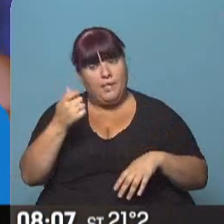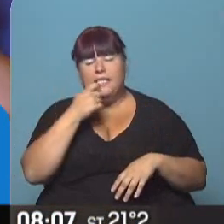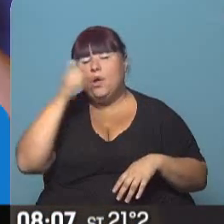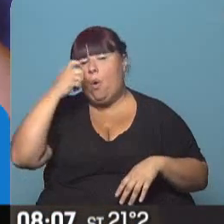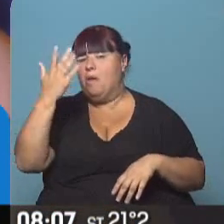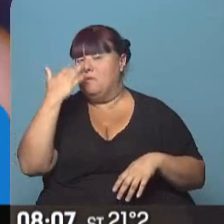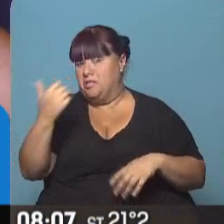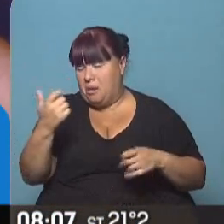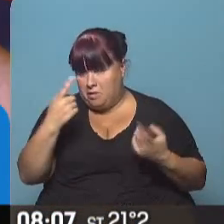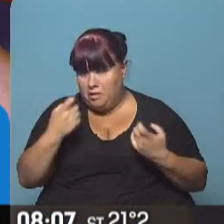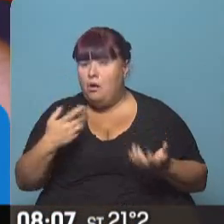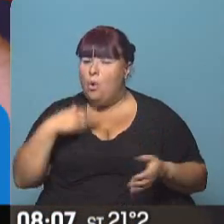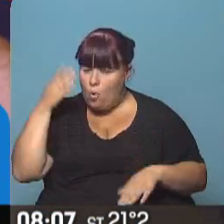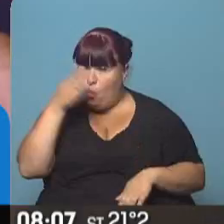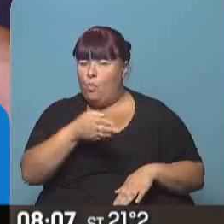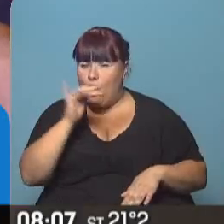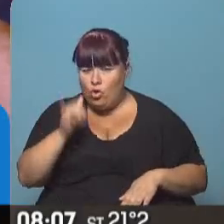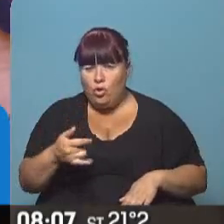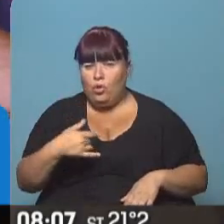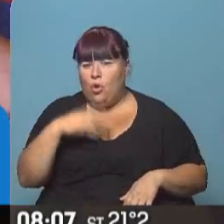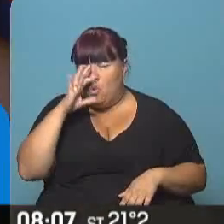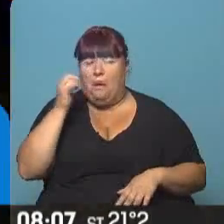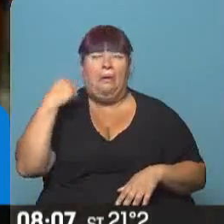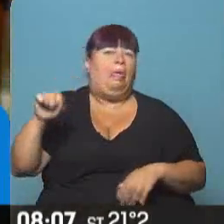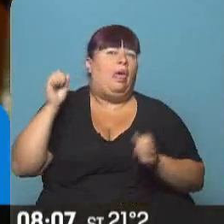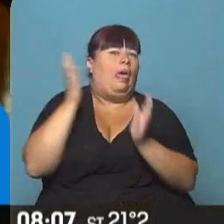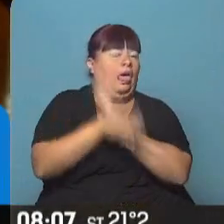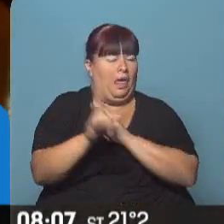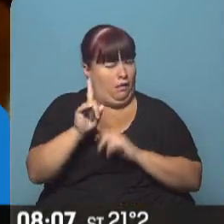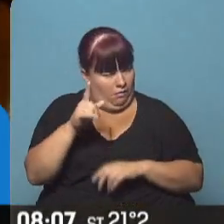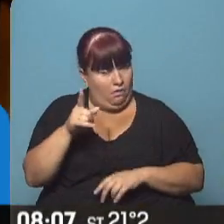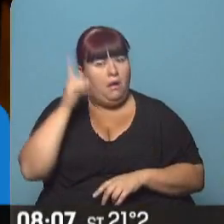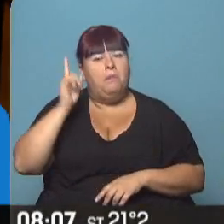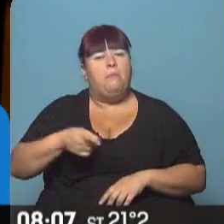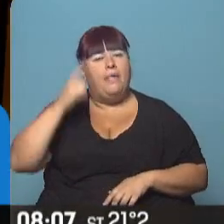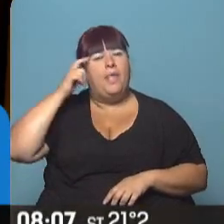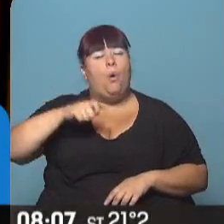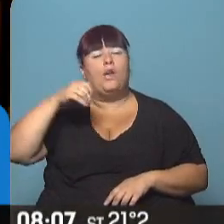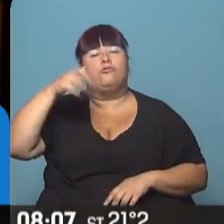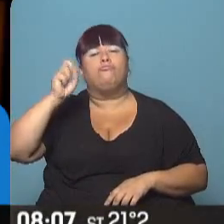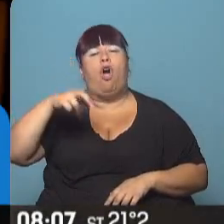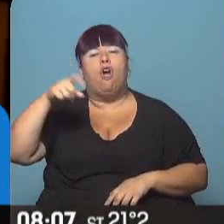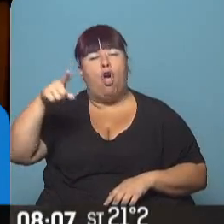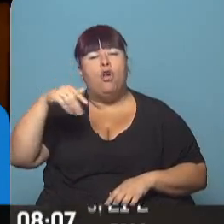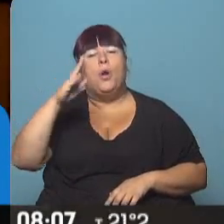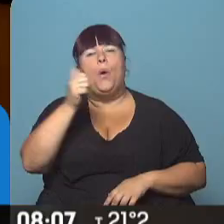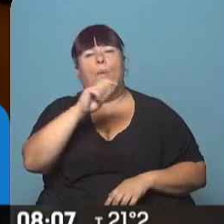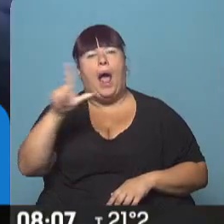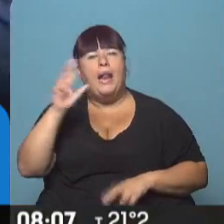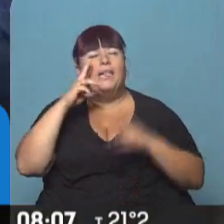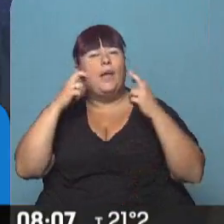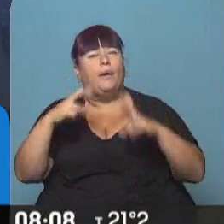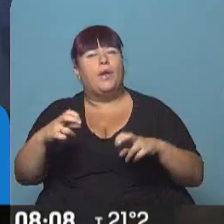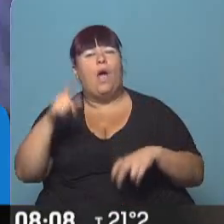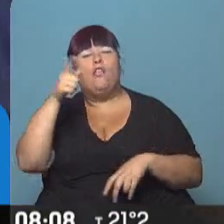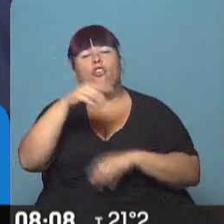que me están en algunas voy a ir si nunca oí de la justicia la orden partió del juez de morón néstor barral en la causa que investiga a